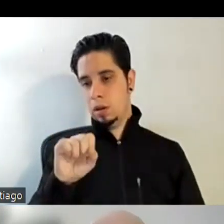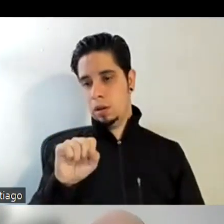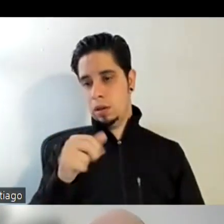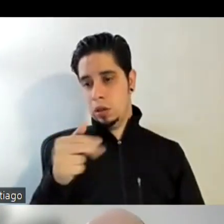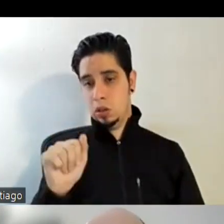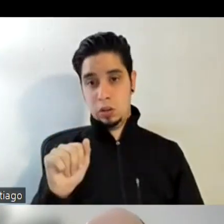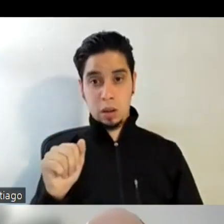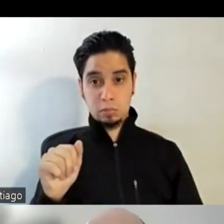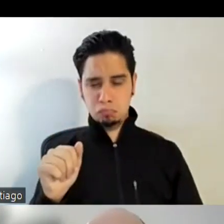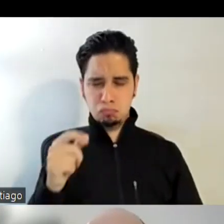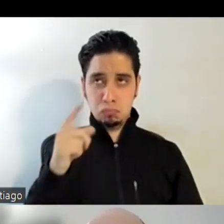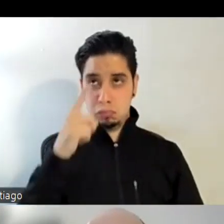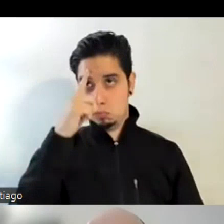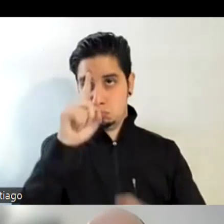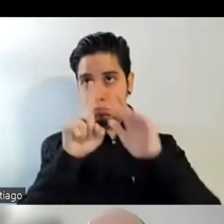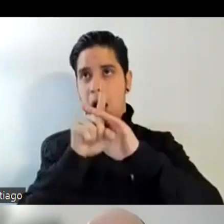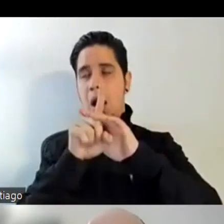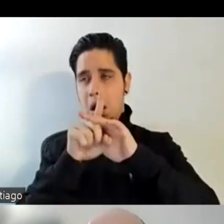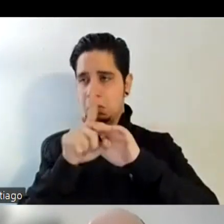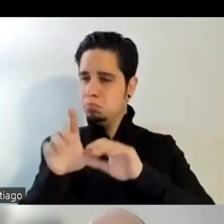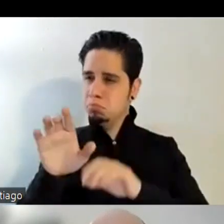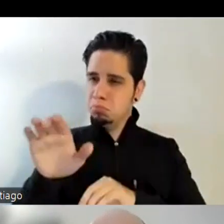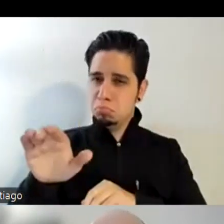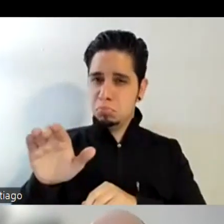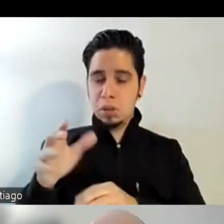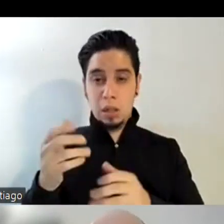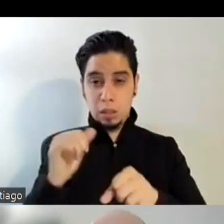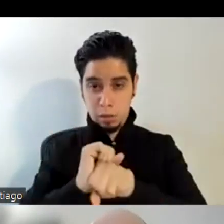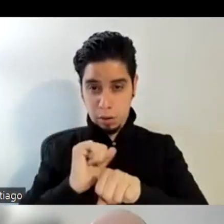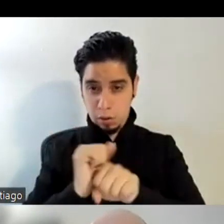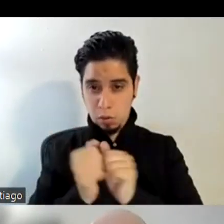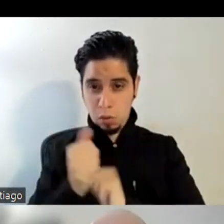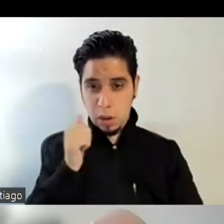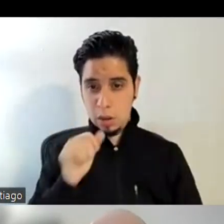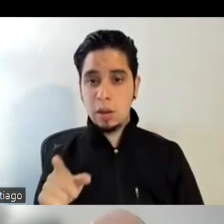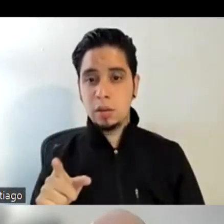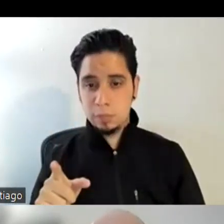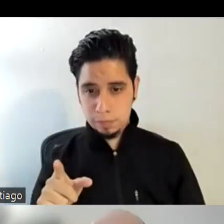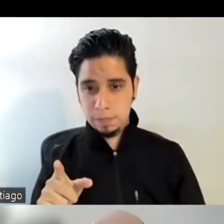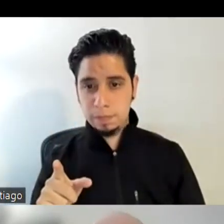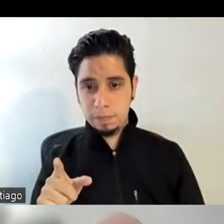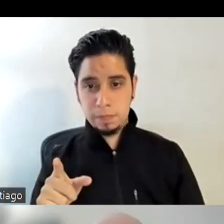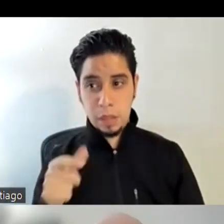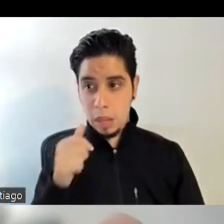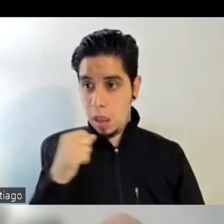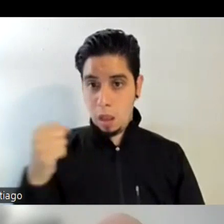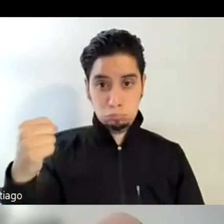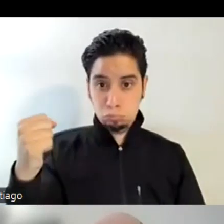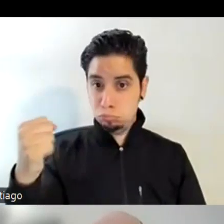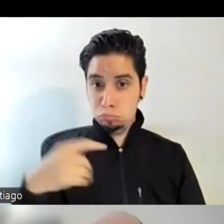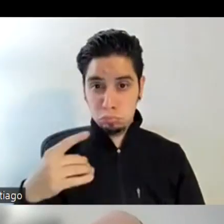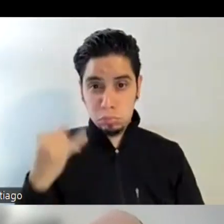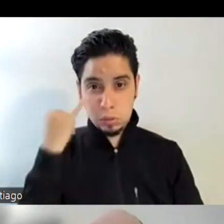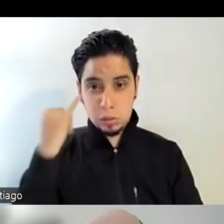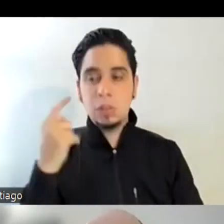esta idea. Ajá. Y me interesaba trabajar con ella como Antígona y como dramaturga, como antes. Entonces la llamé y ella le encantó la idea y comenzamos